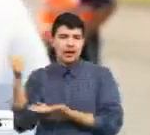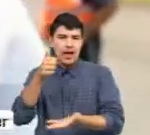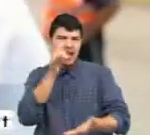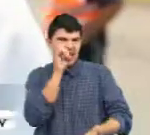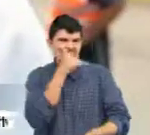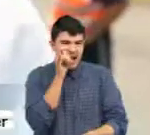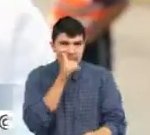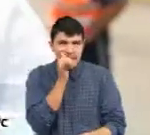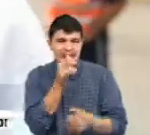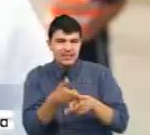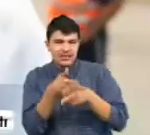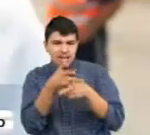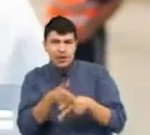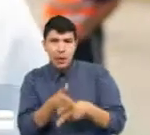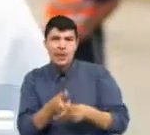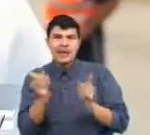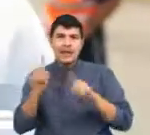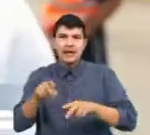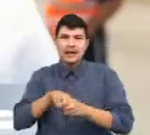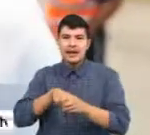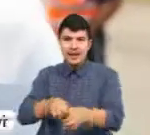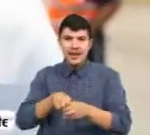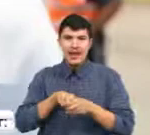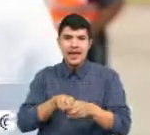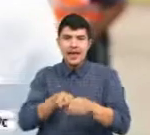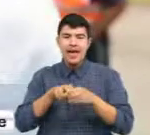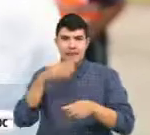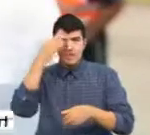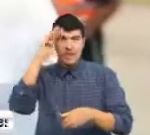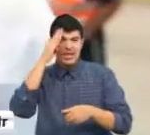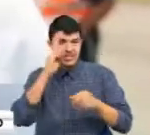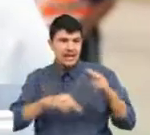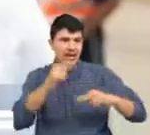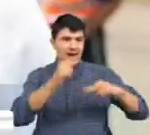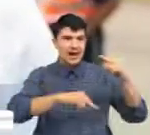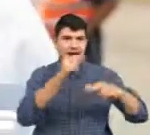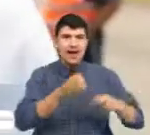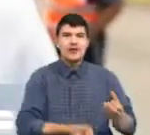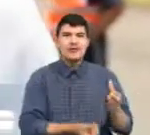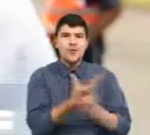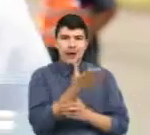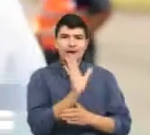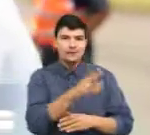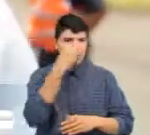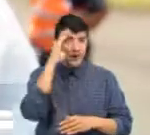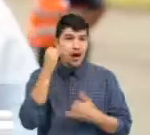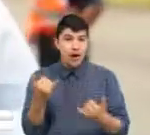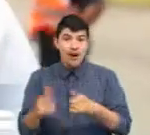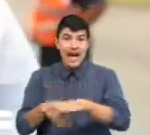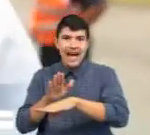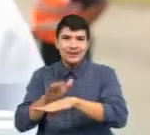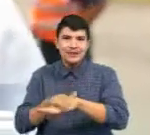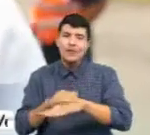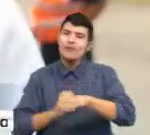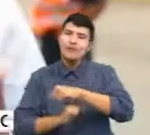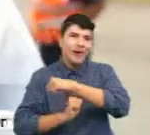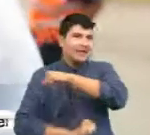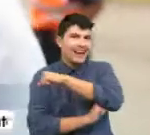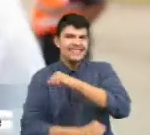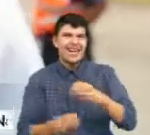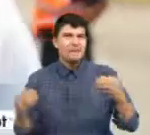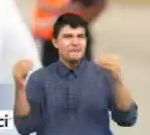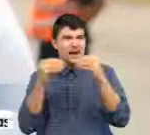seguridad, que nos ha permitido invertir en movilidad, en estaciones de policía nuevas, y anuncios como el de hoy, eso van a fortalecer aún más